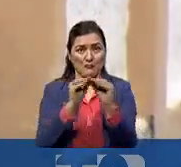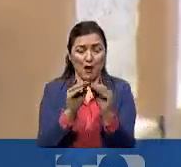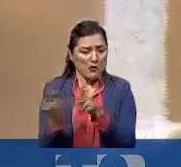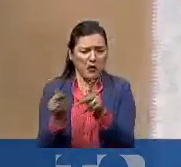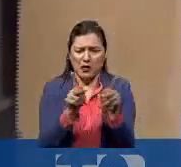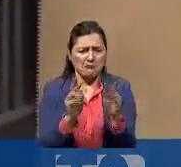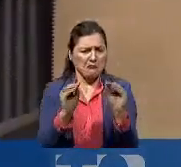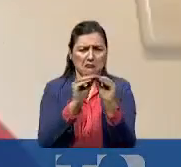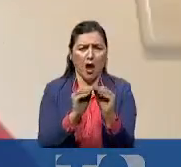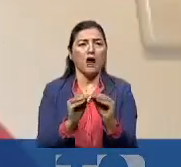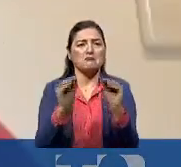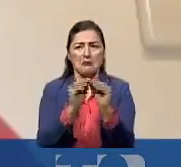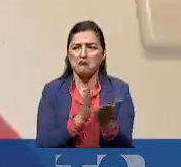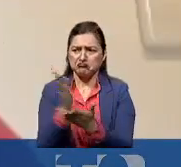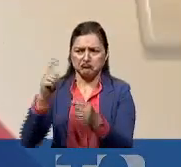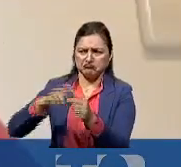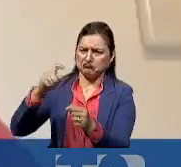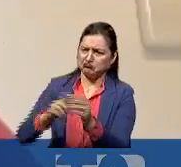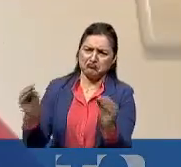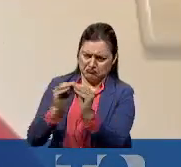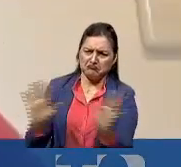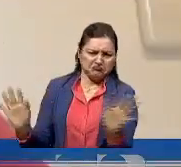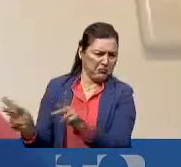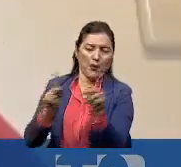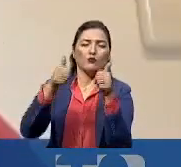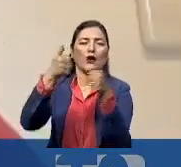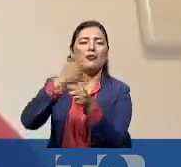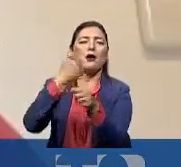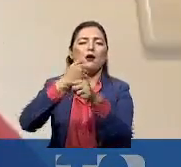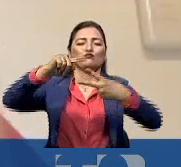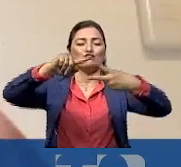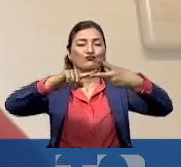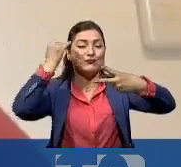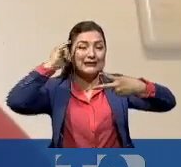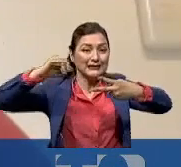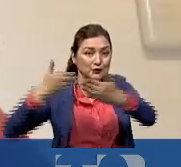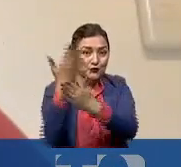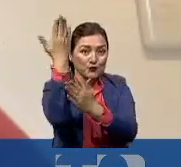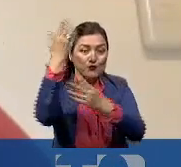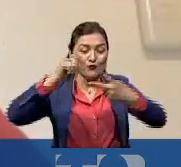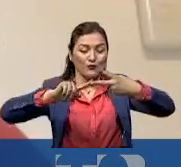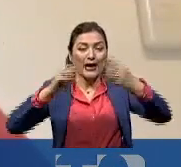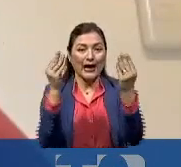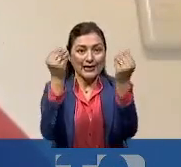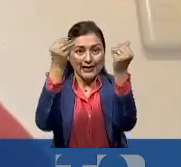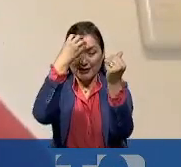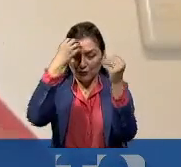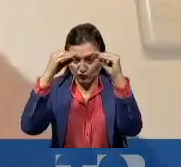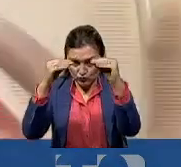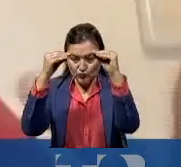listos para ampliar su oferta sentido estamos trabajando en dos frentes el primero es de innovación y el segundo es calidad académica